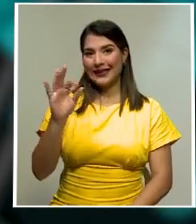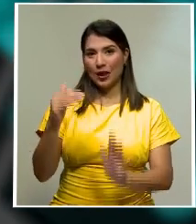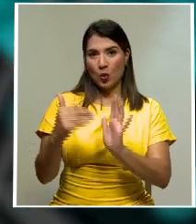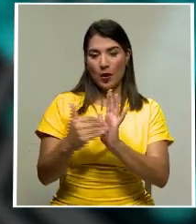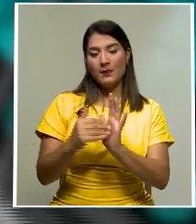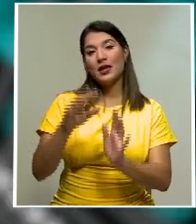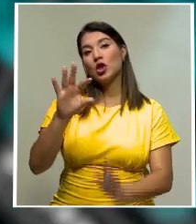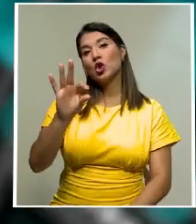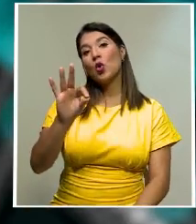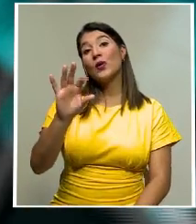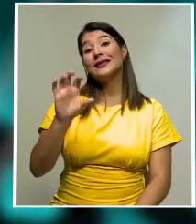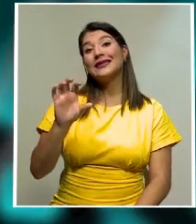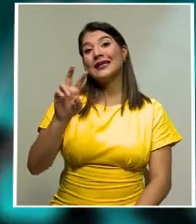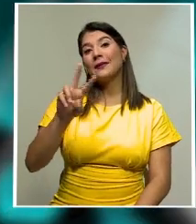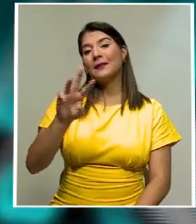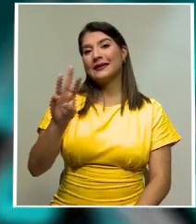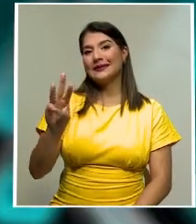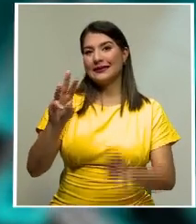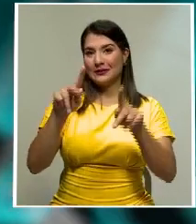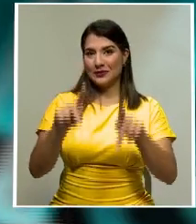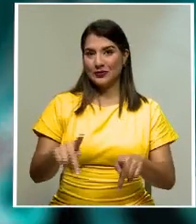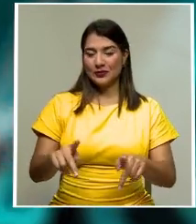279.926 personas.